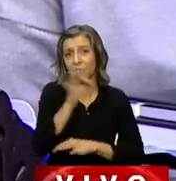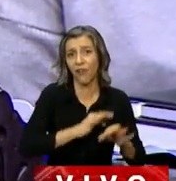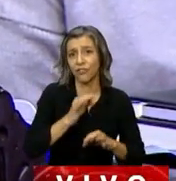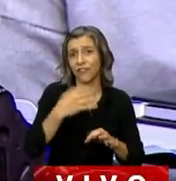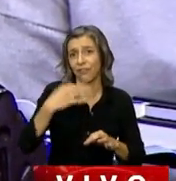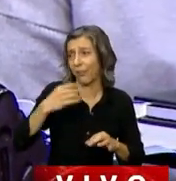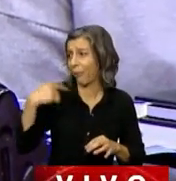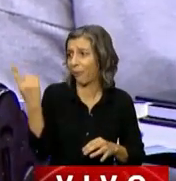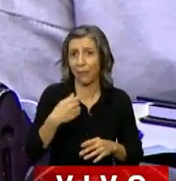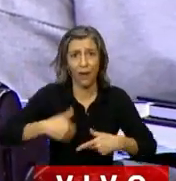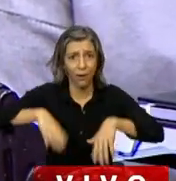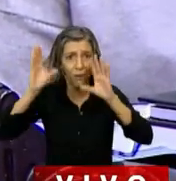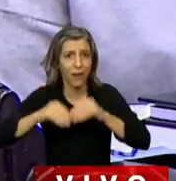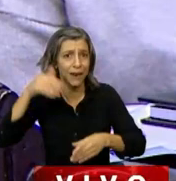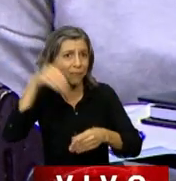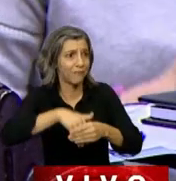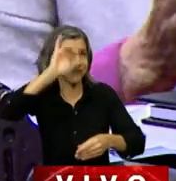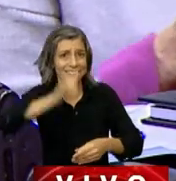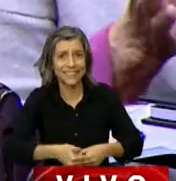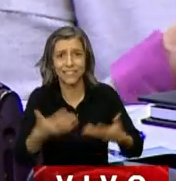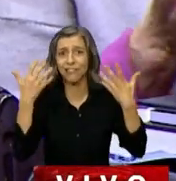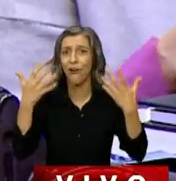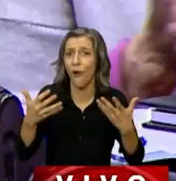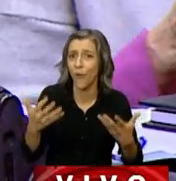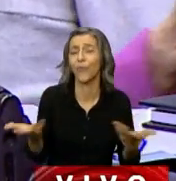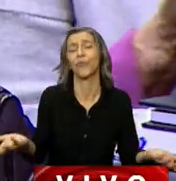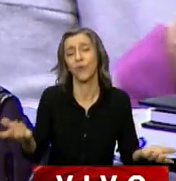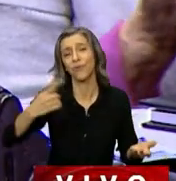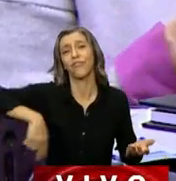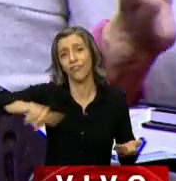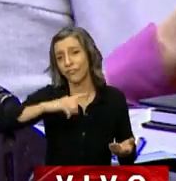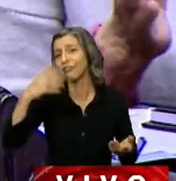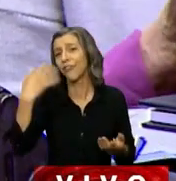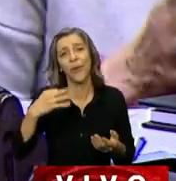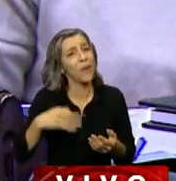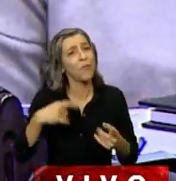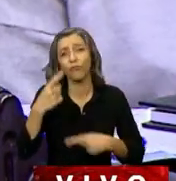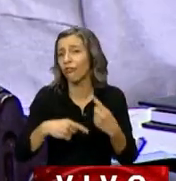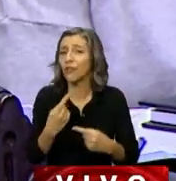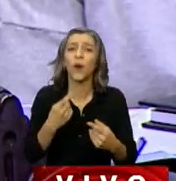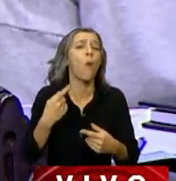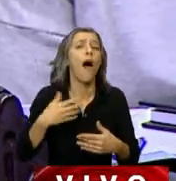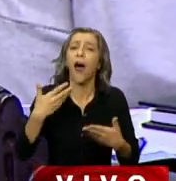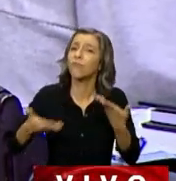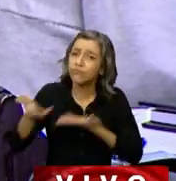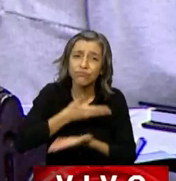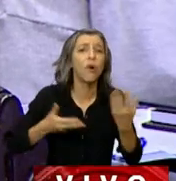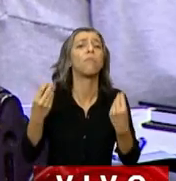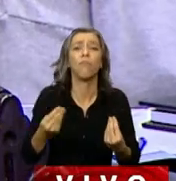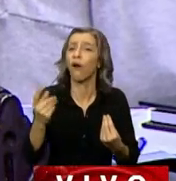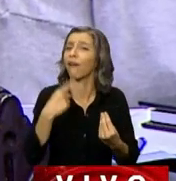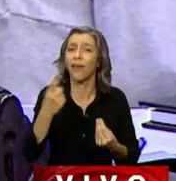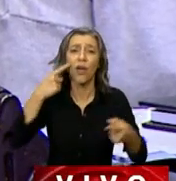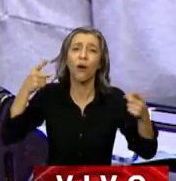debate. Verdaderamente tenemos que trabajar porque haya industria cultural por 50 años, porque como lo dijo uno de los